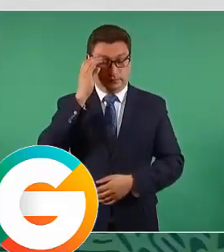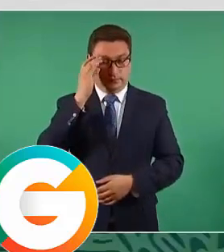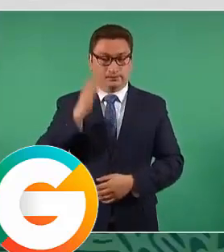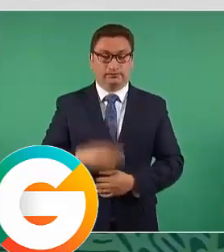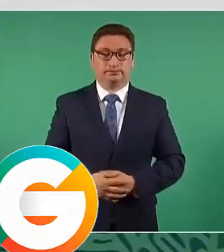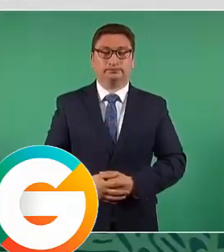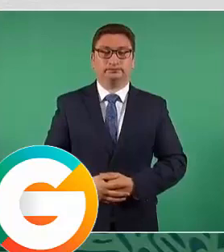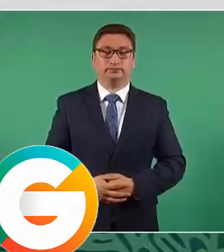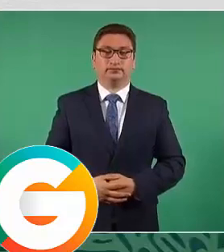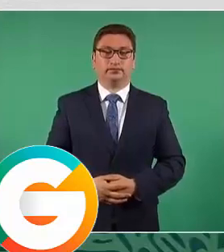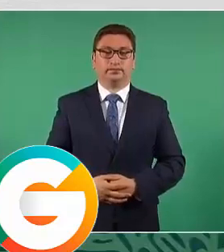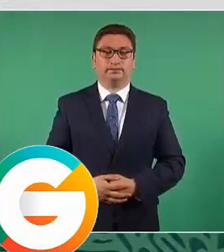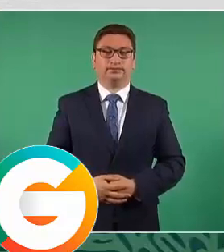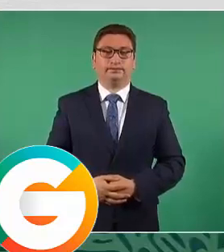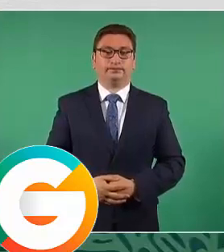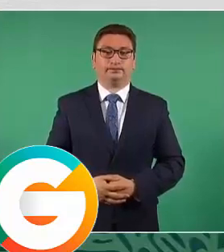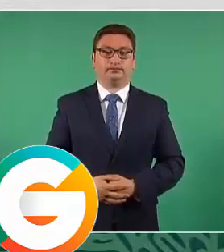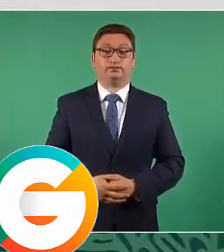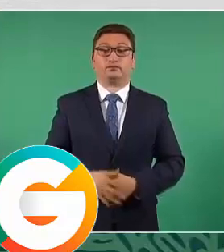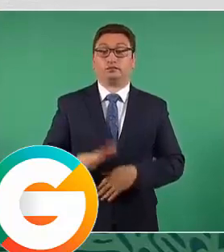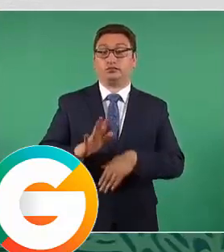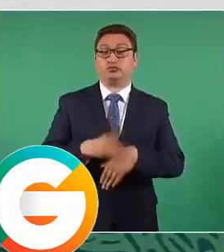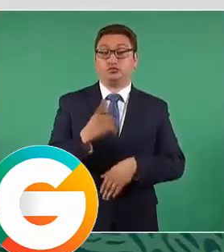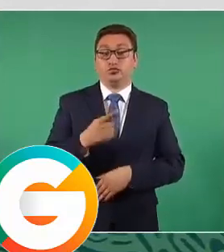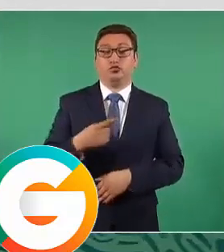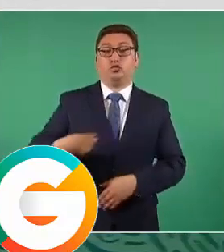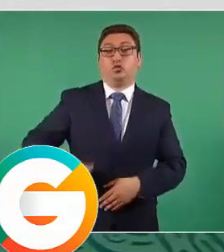era mi gobierno